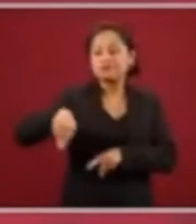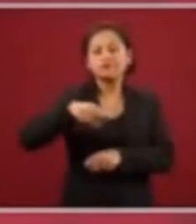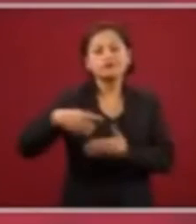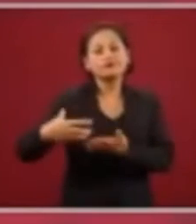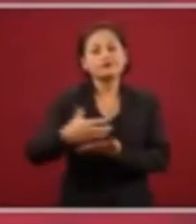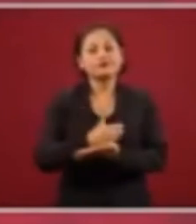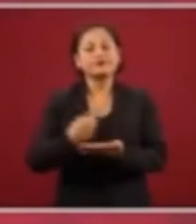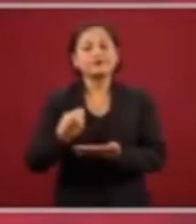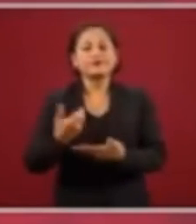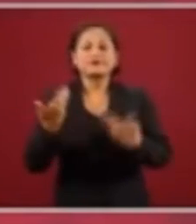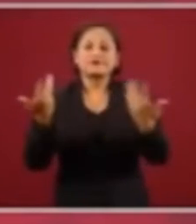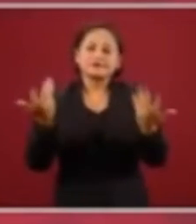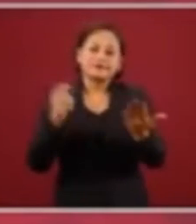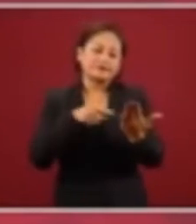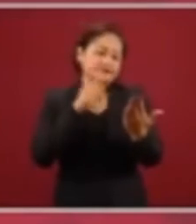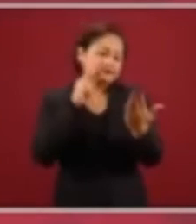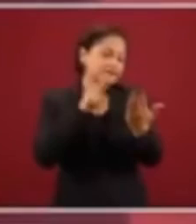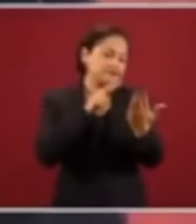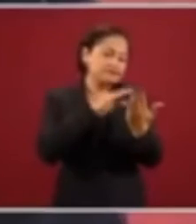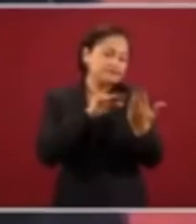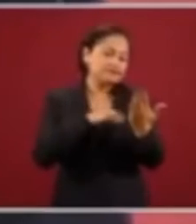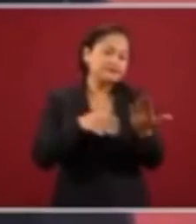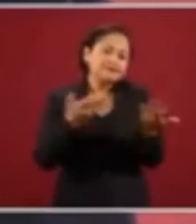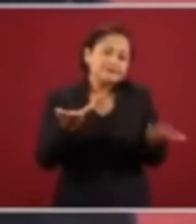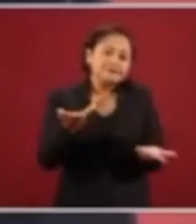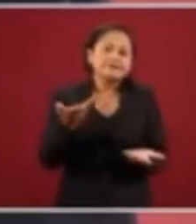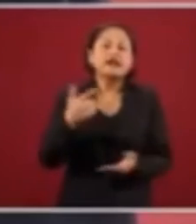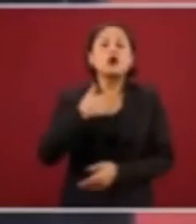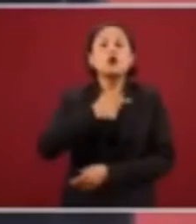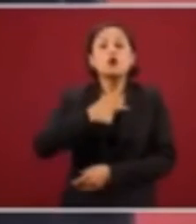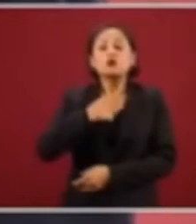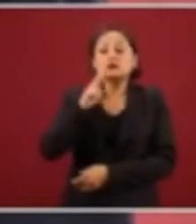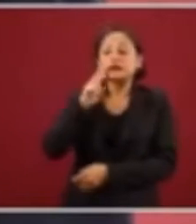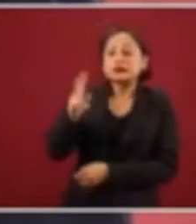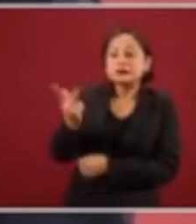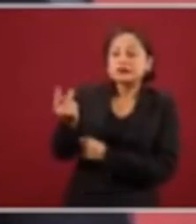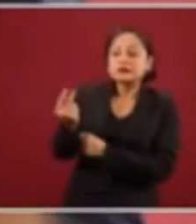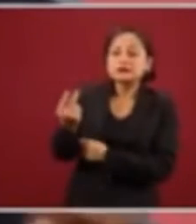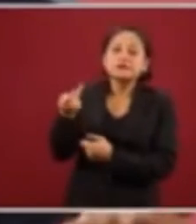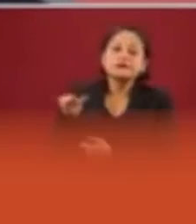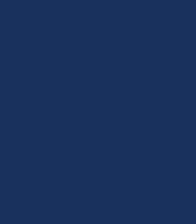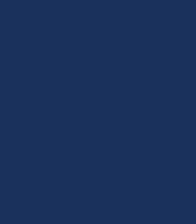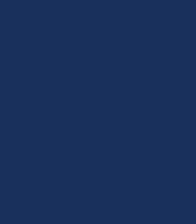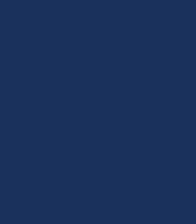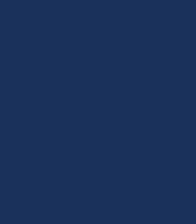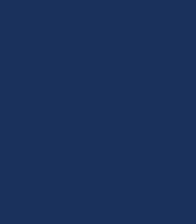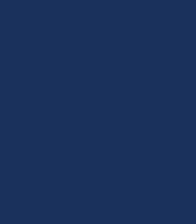¿no?, que verlo. Pero en fin, cierro paréntesis.